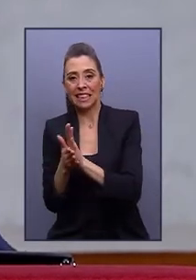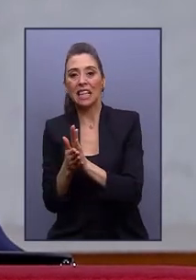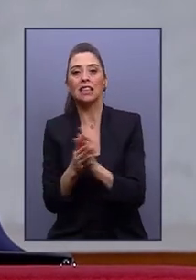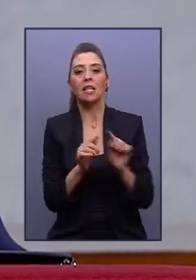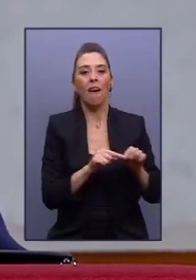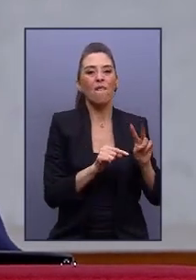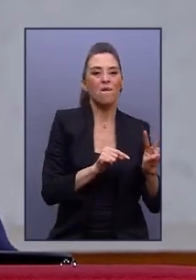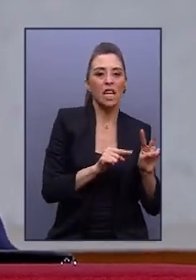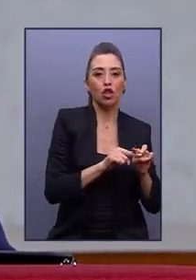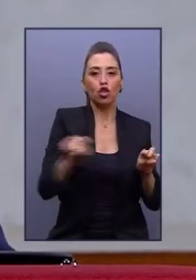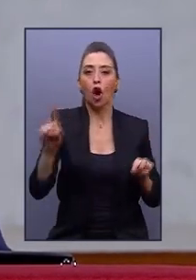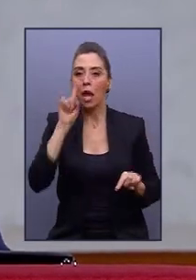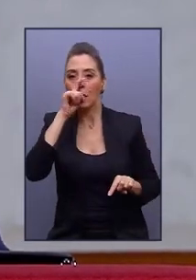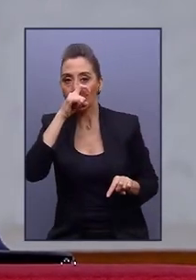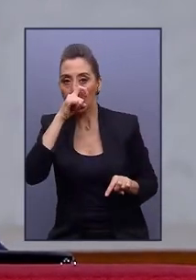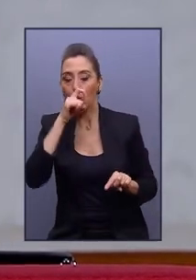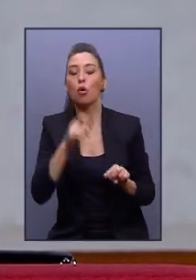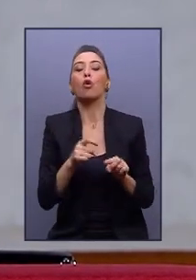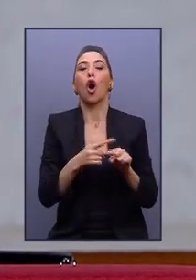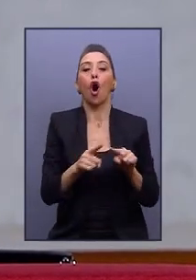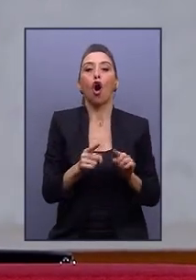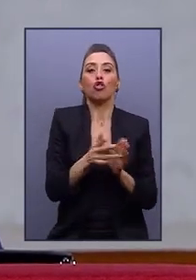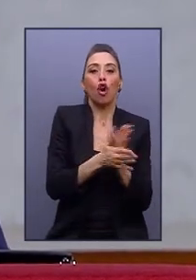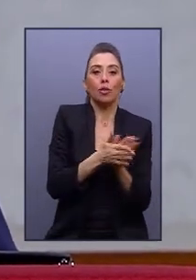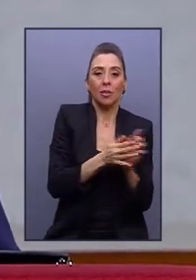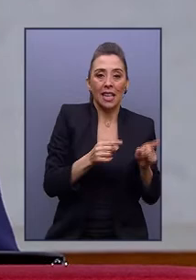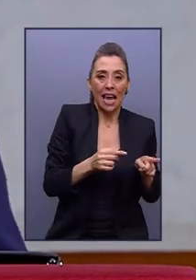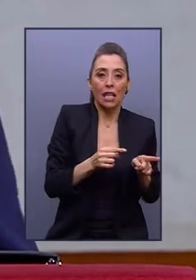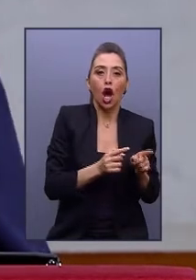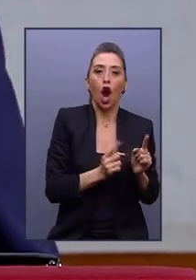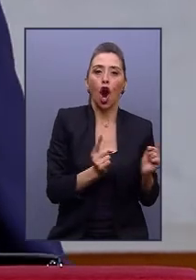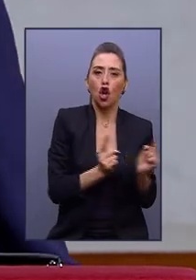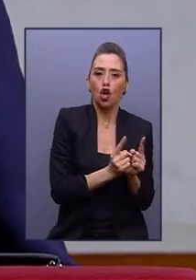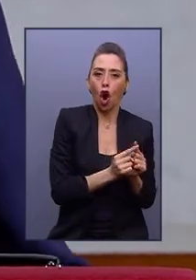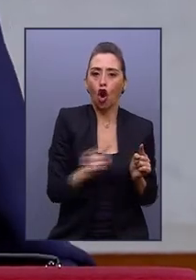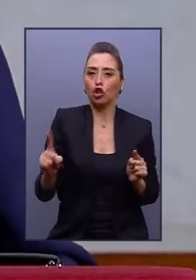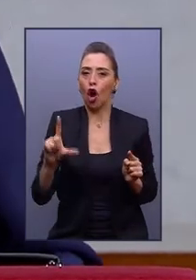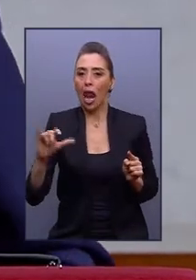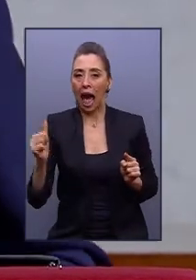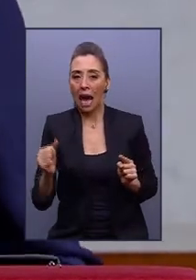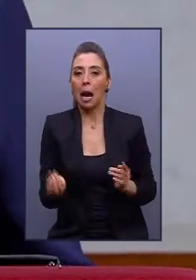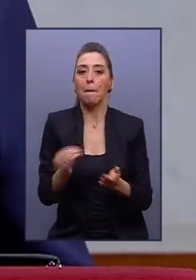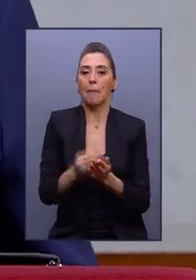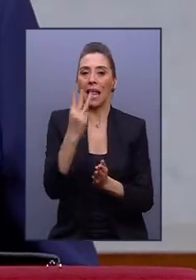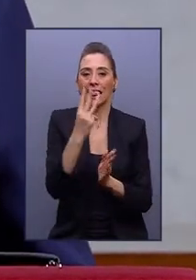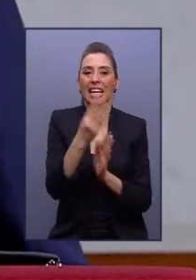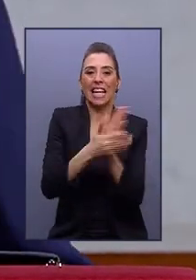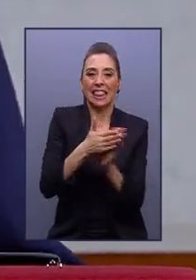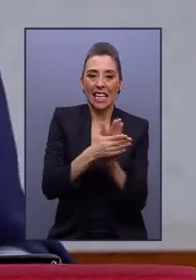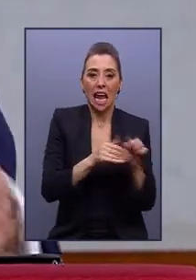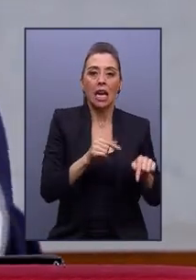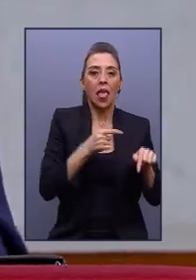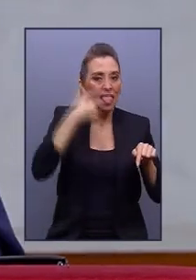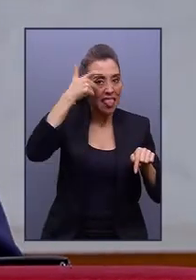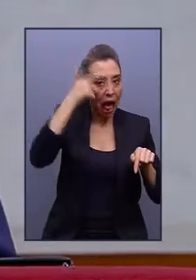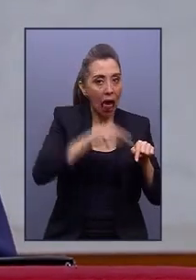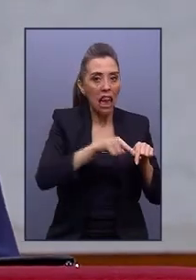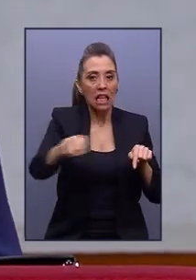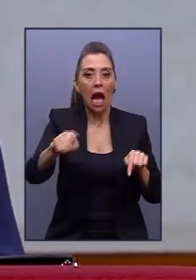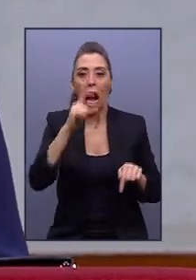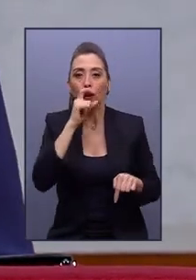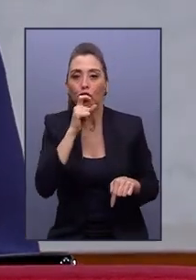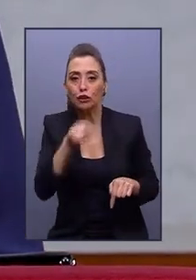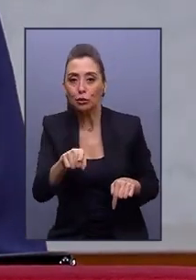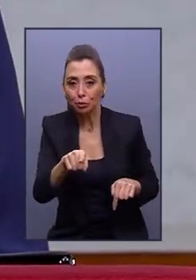y 3 en el tramo Corto-Laja, que se suman a los 3 trenes Talca-Constitución. Mantener conectados